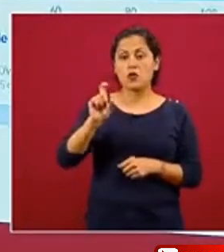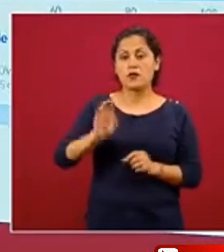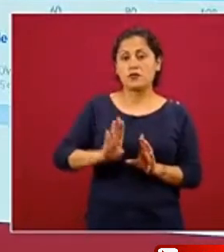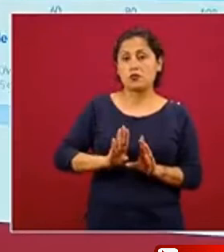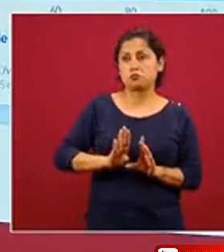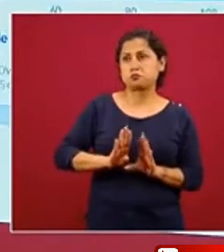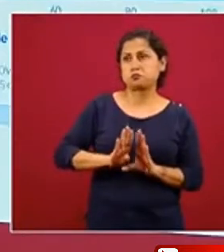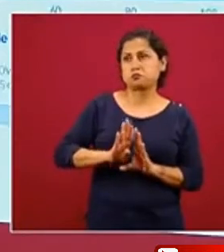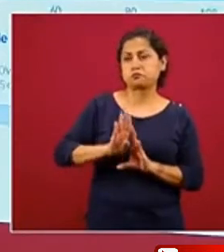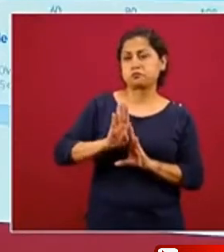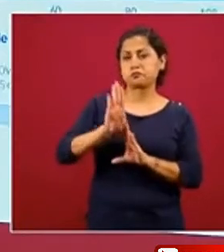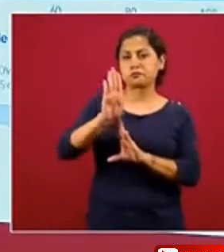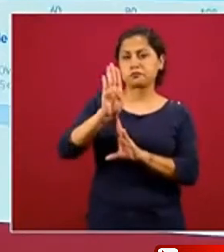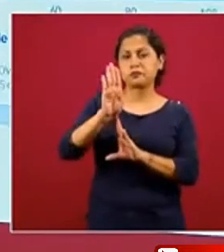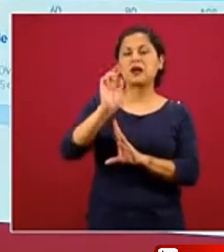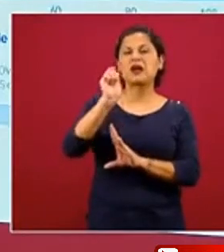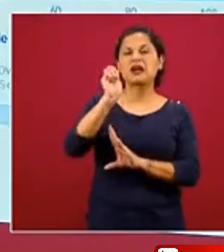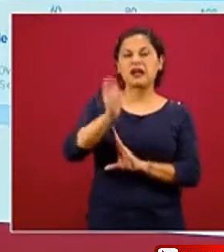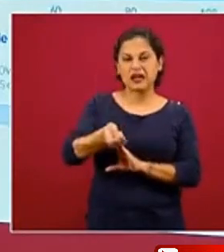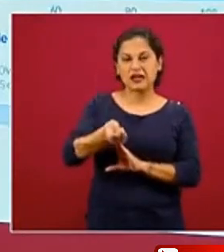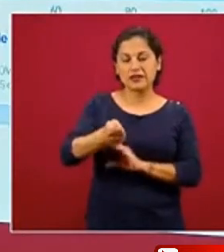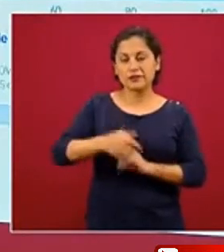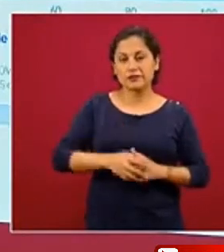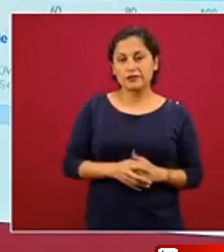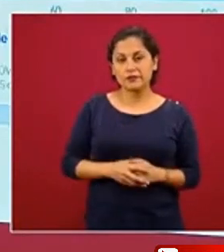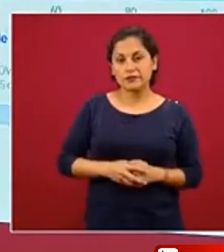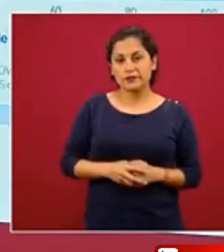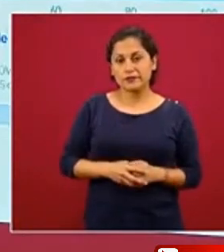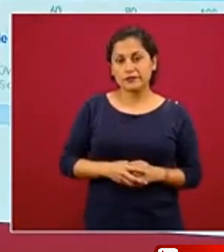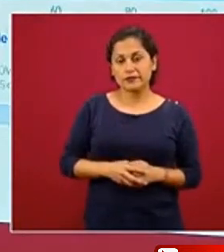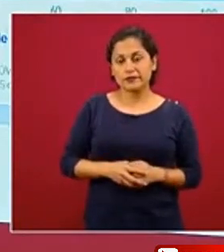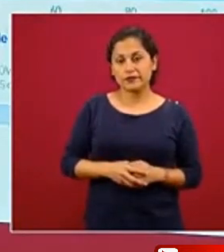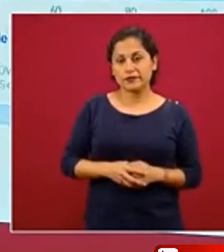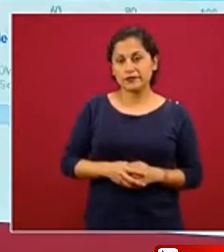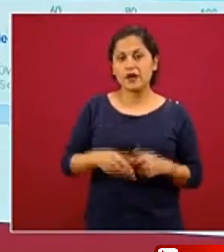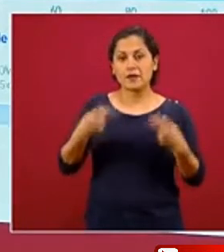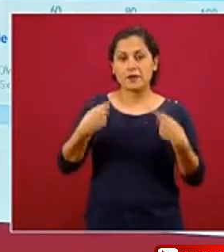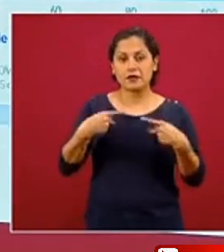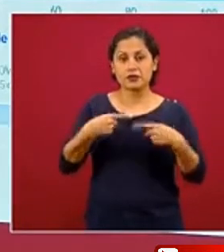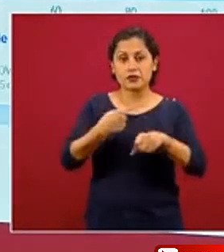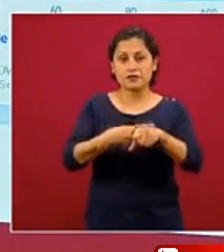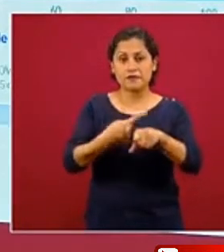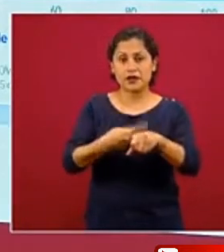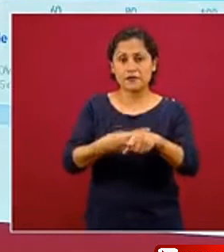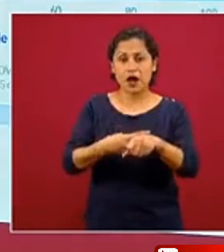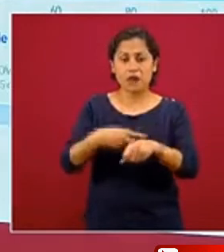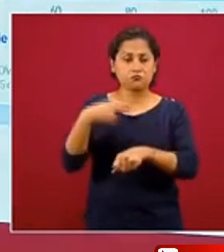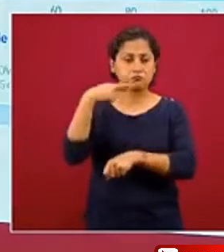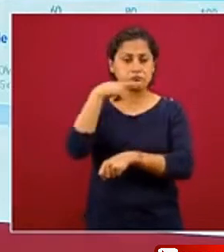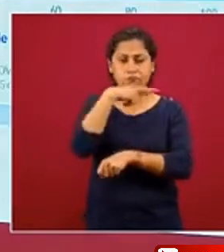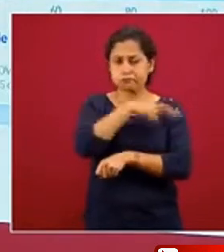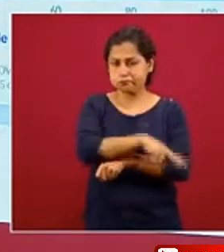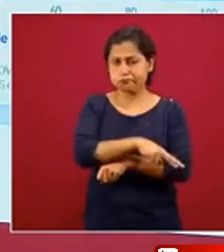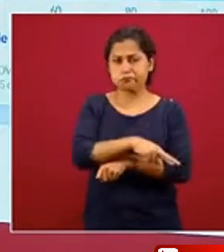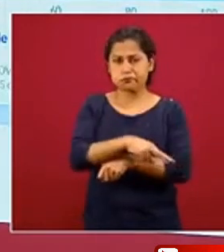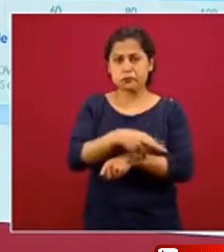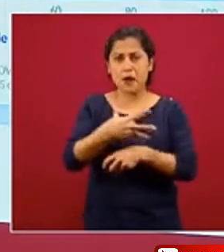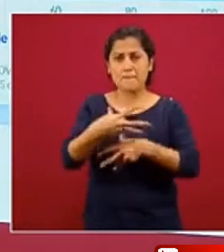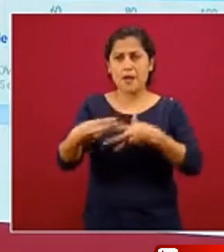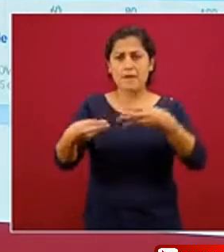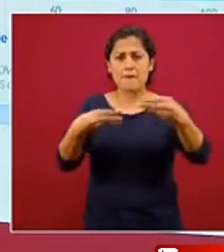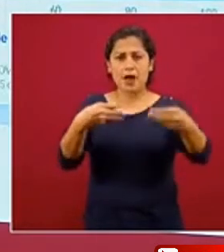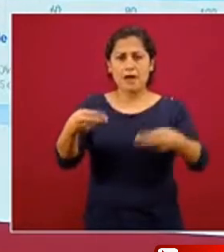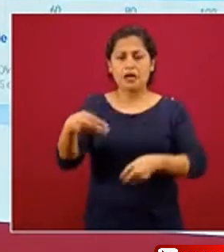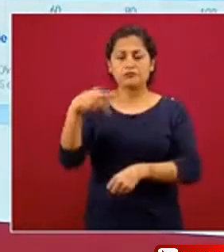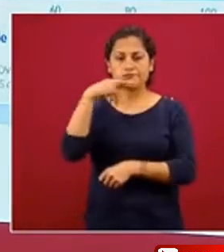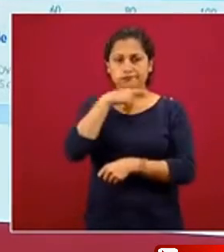de la curva, quiere decir que más rápidamente se presentan los casos. Esta es la velocidad a la que se presentaron en